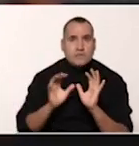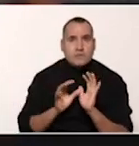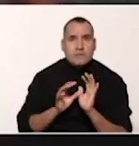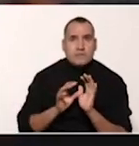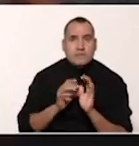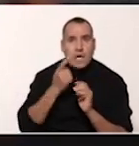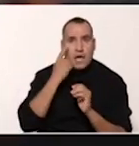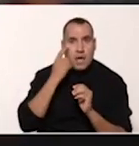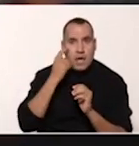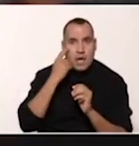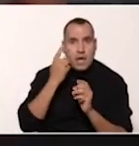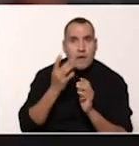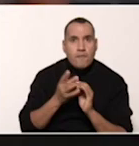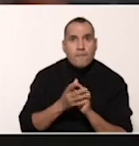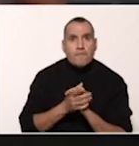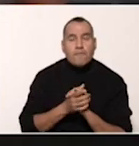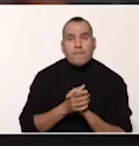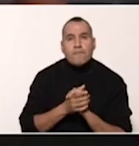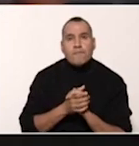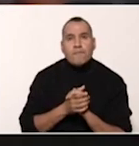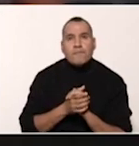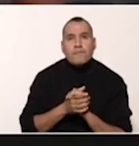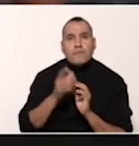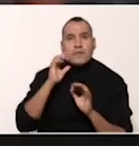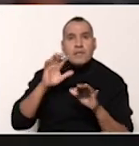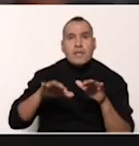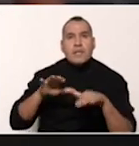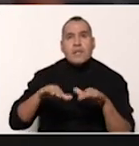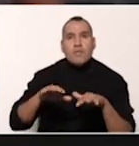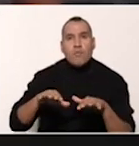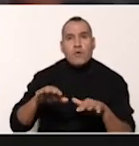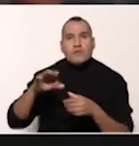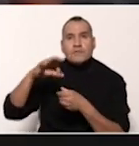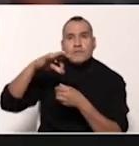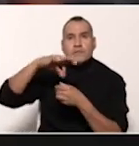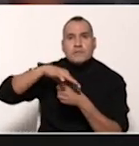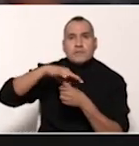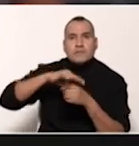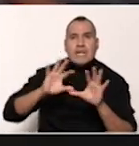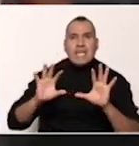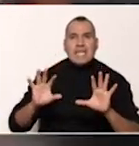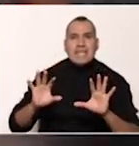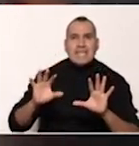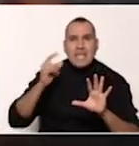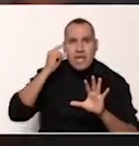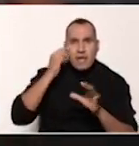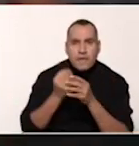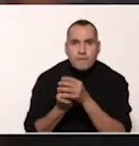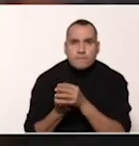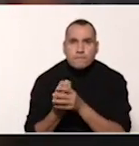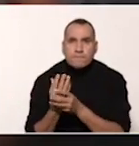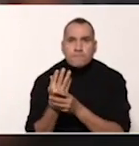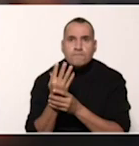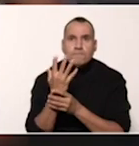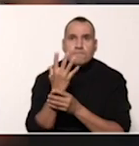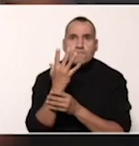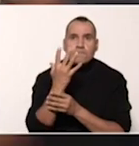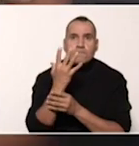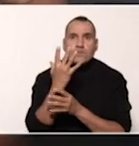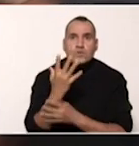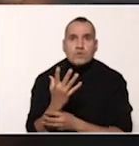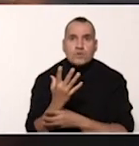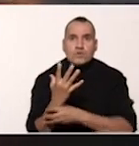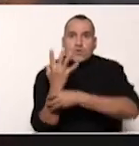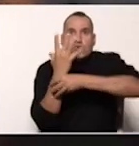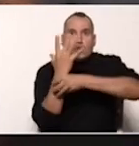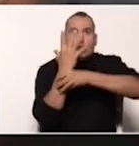un raleo de los 7 a los 10 días después de la germinación, para evitar que éstas se debiliten para el trasplante. Bueno, no